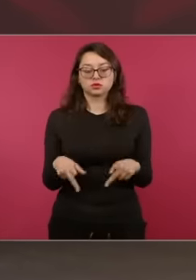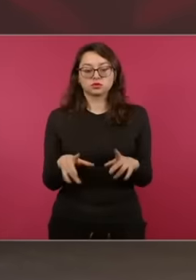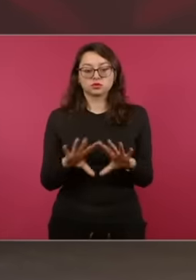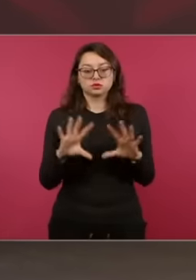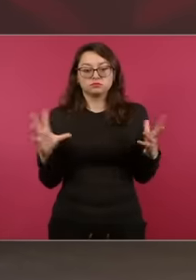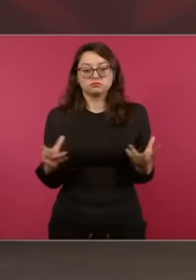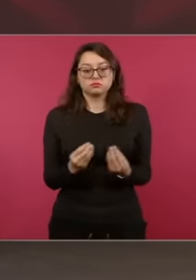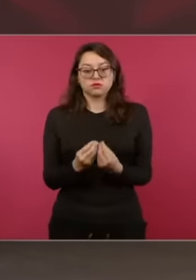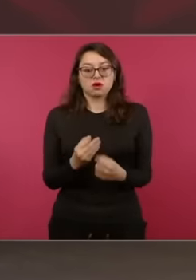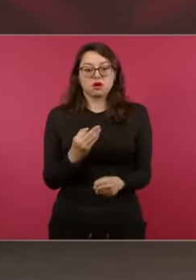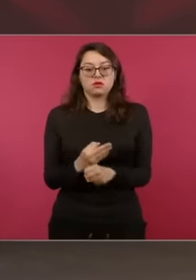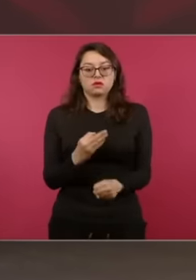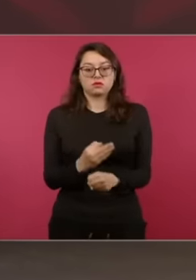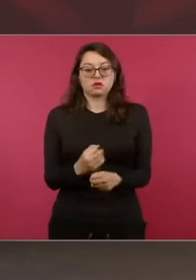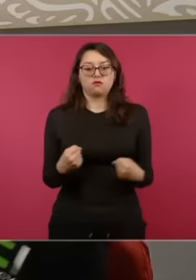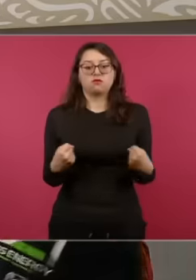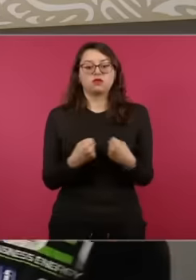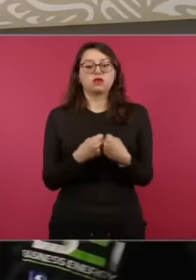Sí.